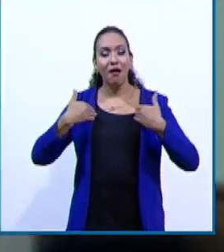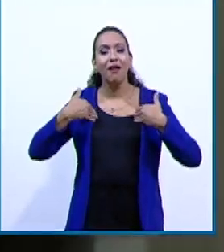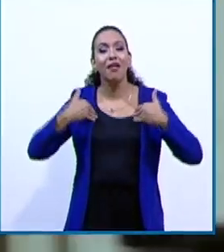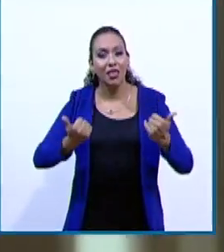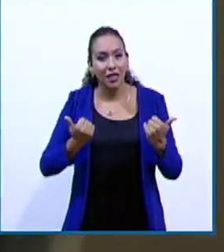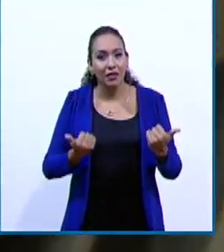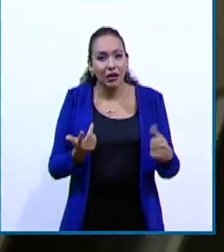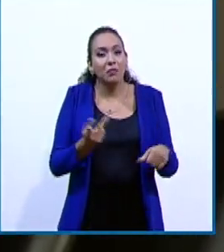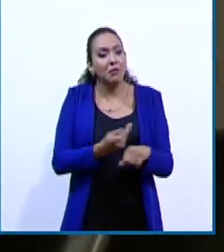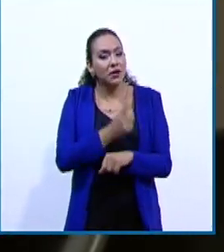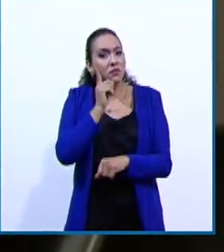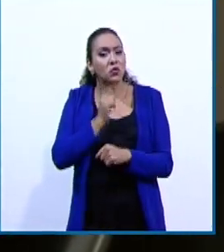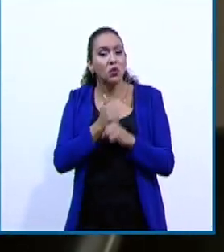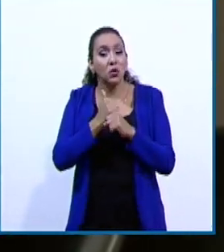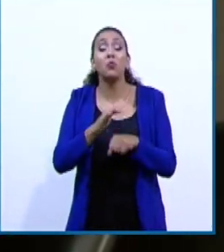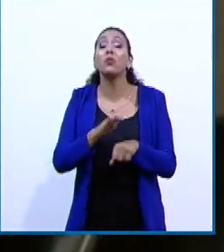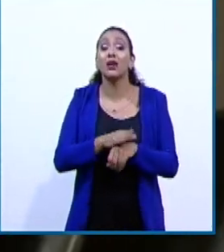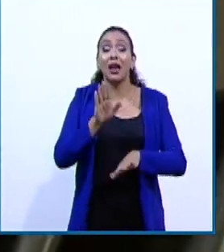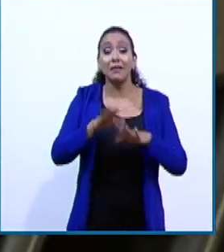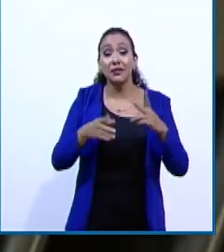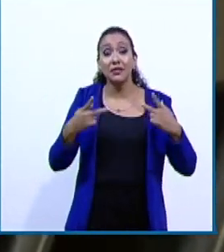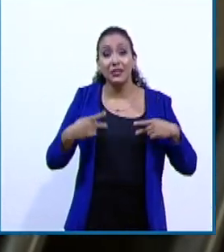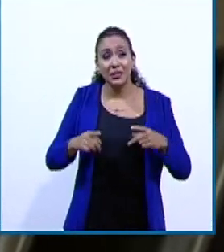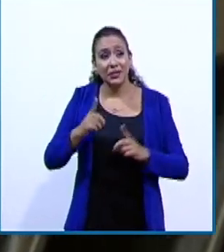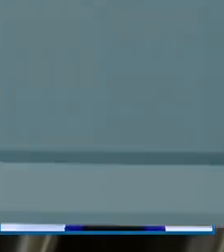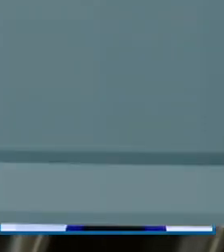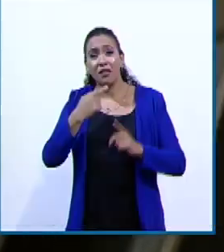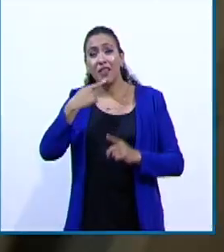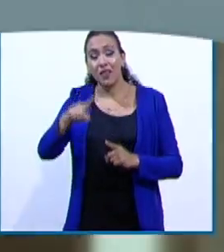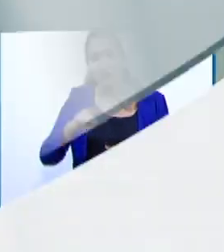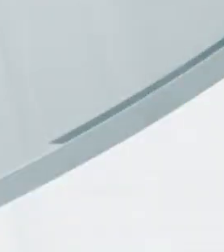puede reforzar que decidan presentar una denuncia.